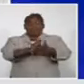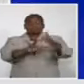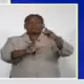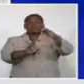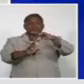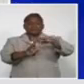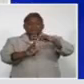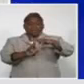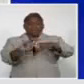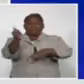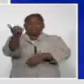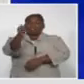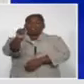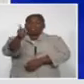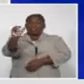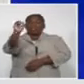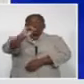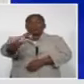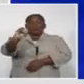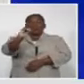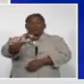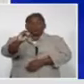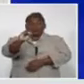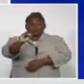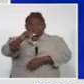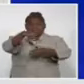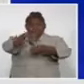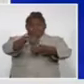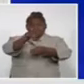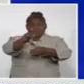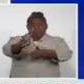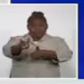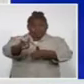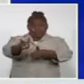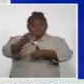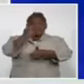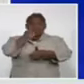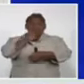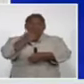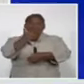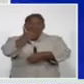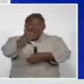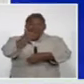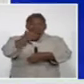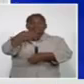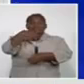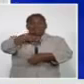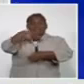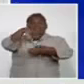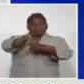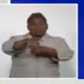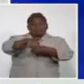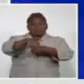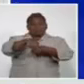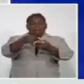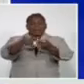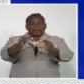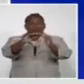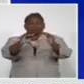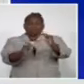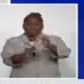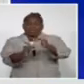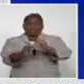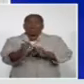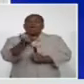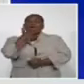y 10 de octubre, entre los 12 que más aportan, pero con el menor tasa de incidencia